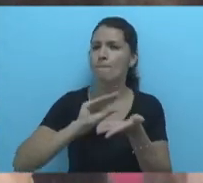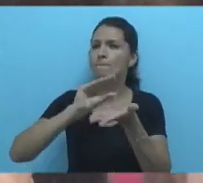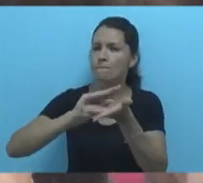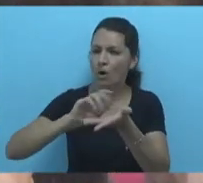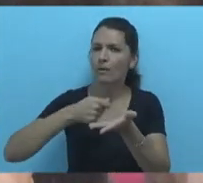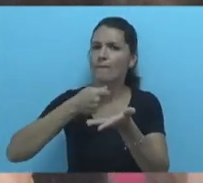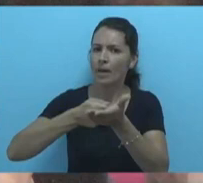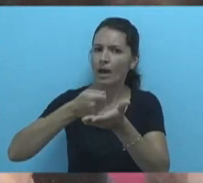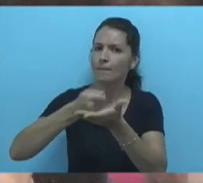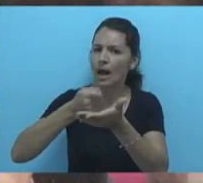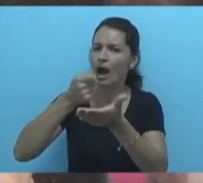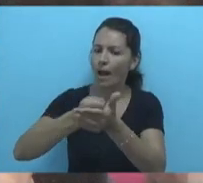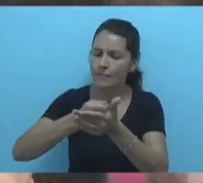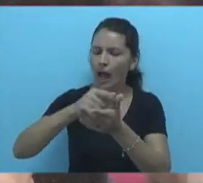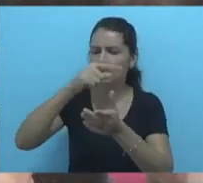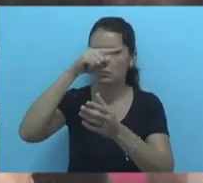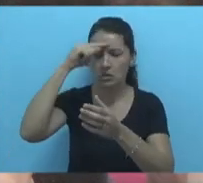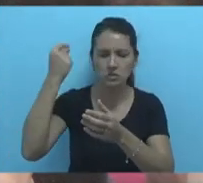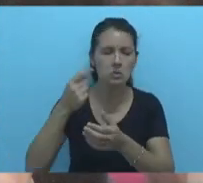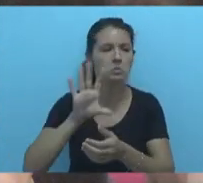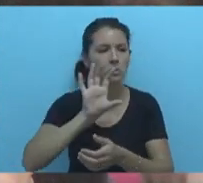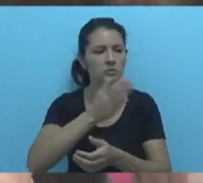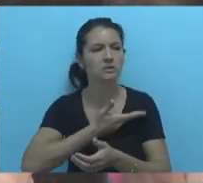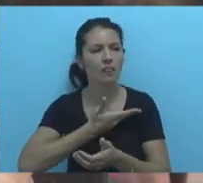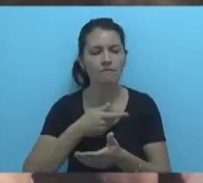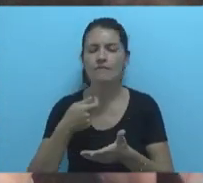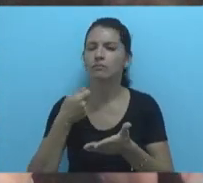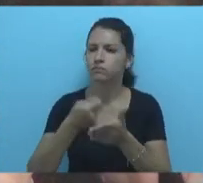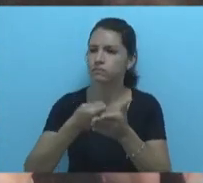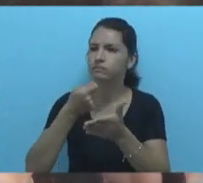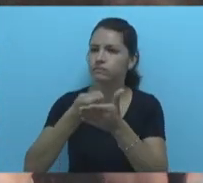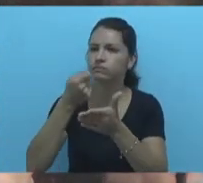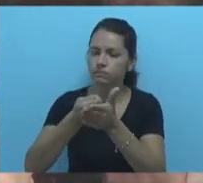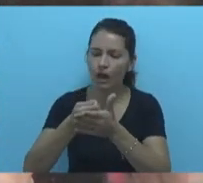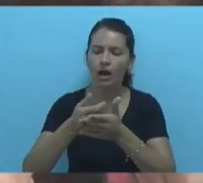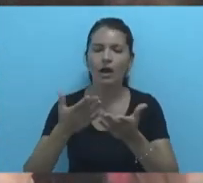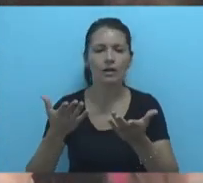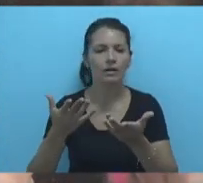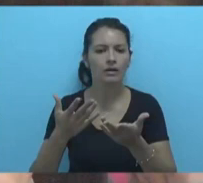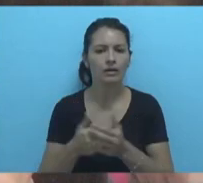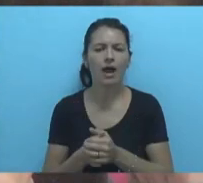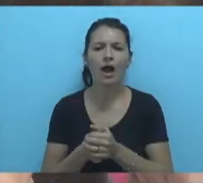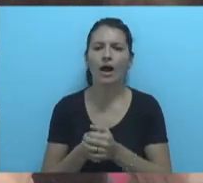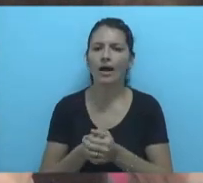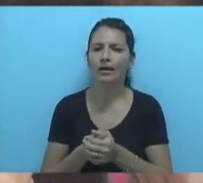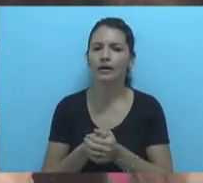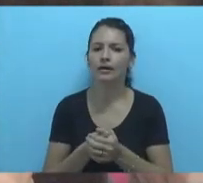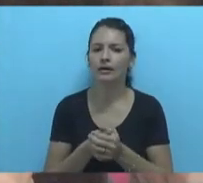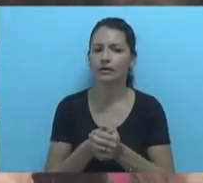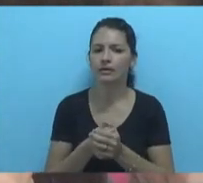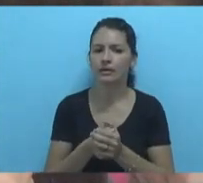nacional. Nuestra provincia realmente trabaja mucho con respecto a la producción, con respecto a la industria